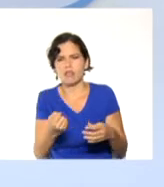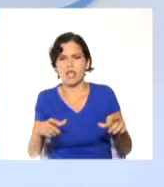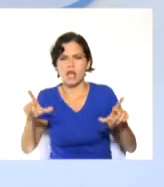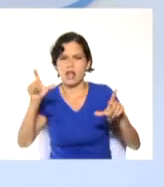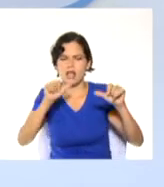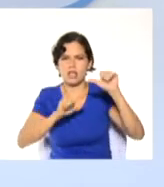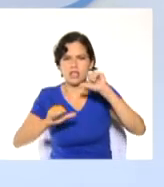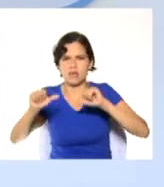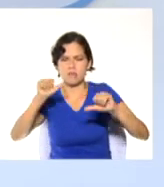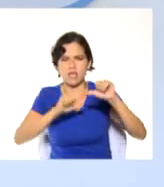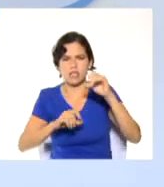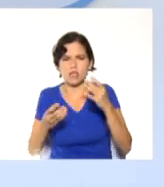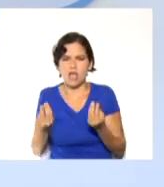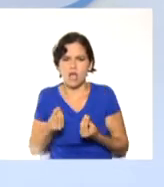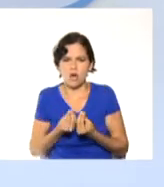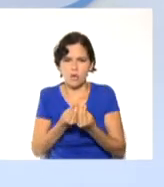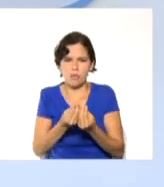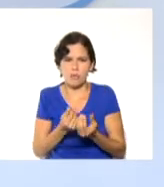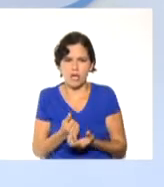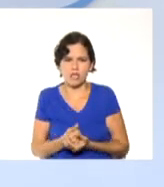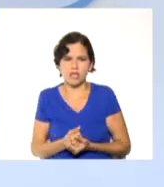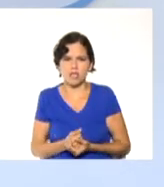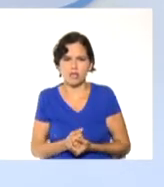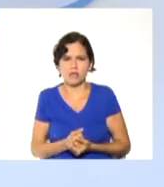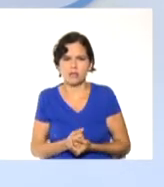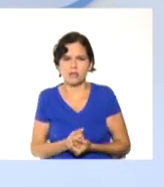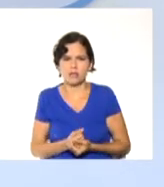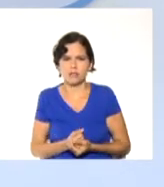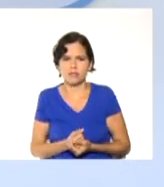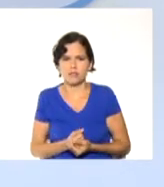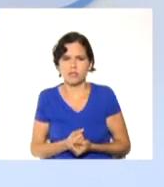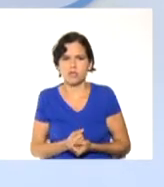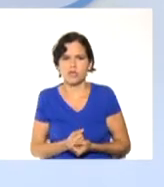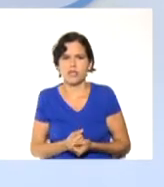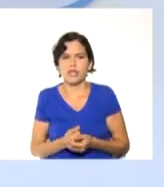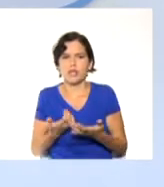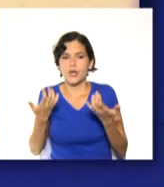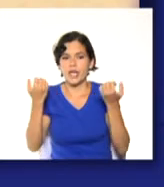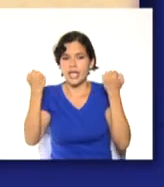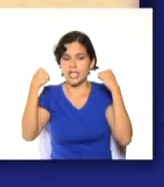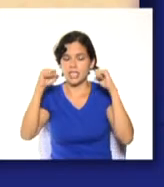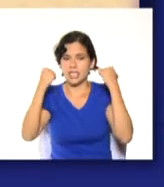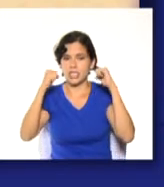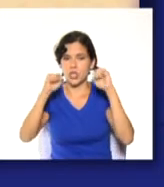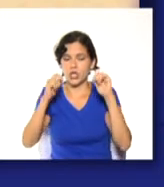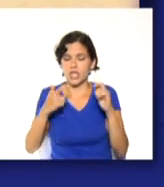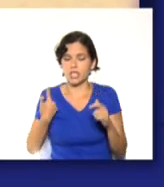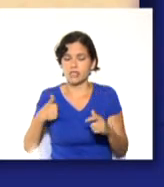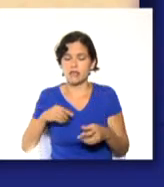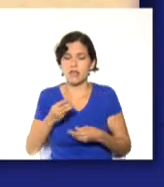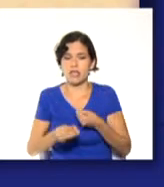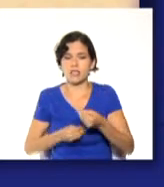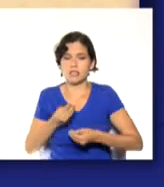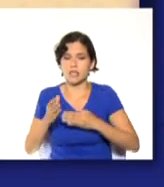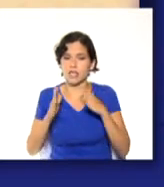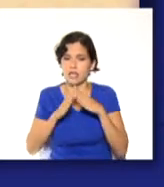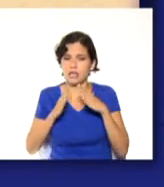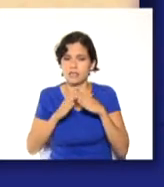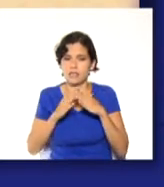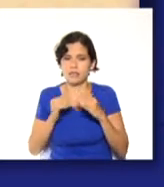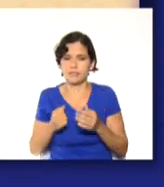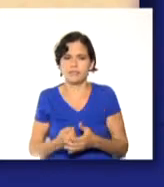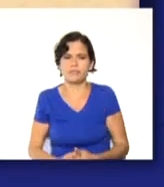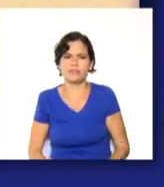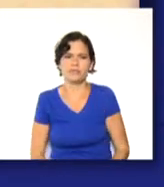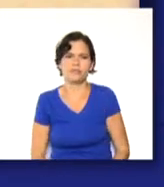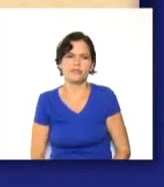Bien, entonces acompáñenme a la lámina de los siguientes ejercicios que deben de resolver en casa.